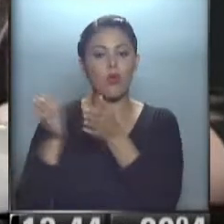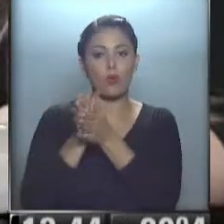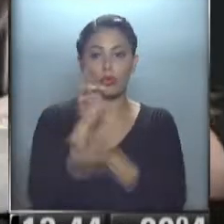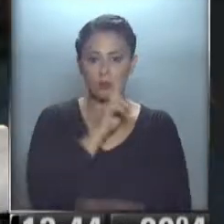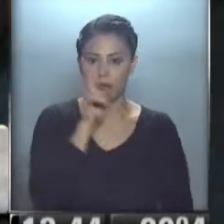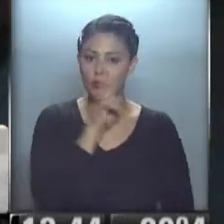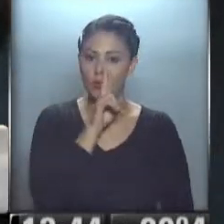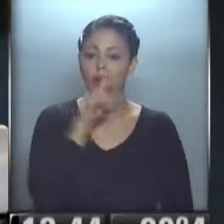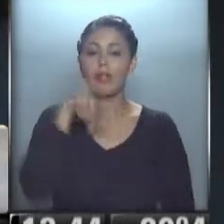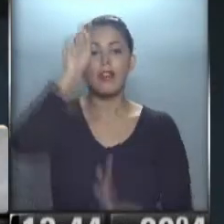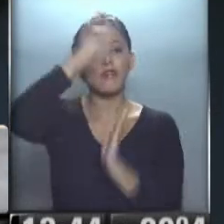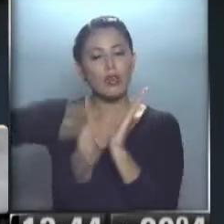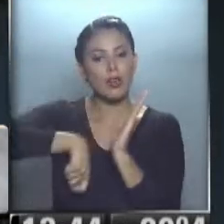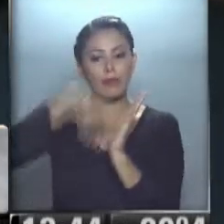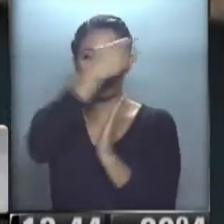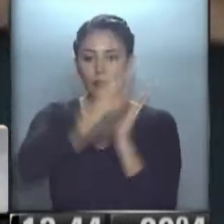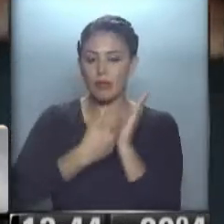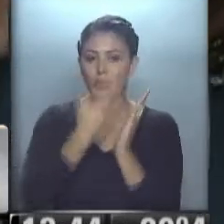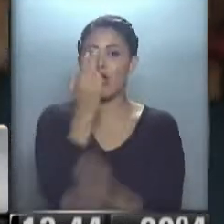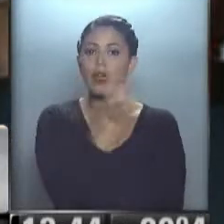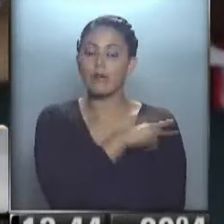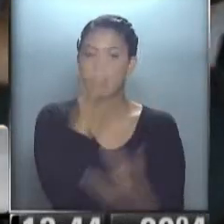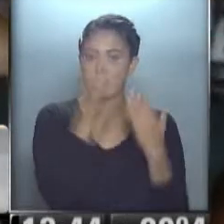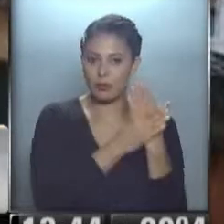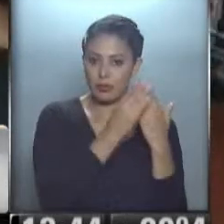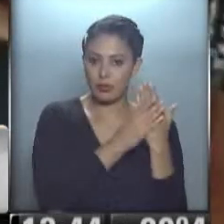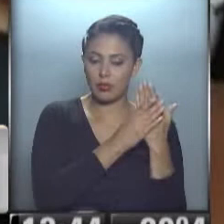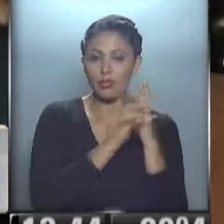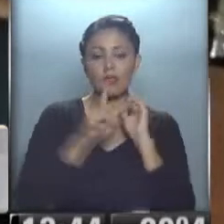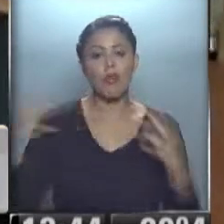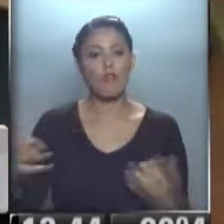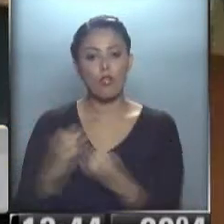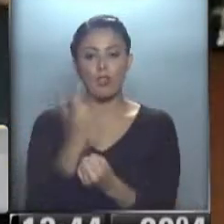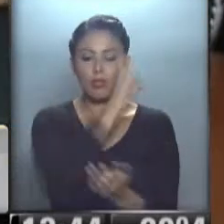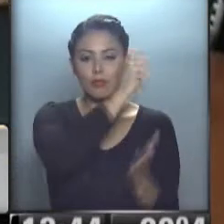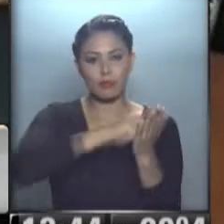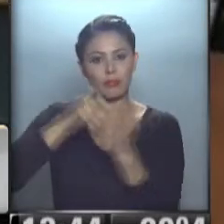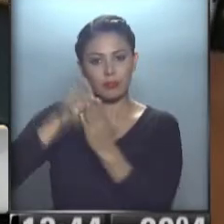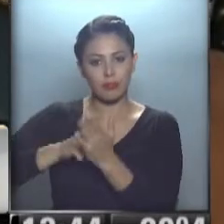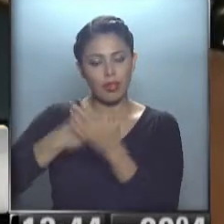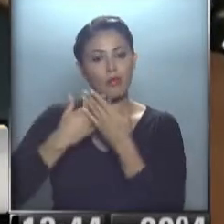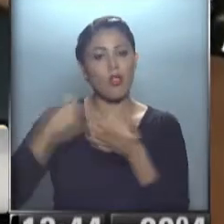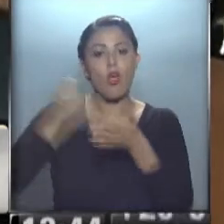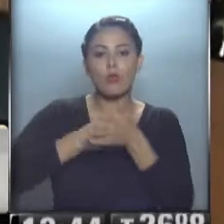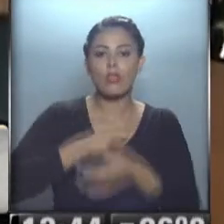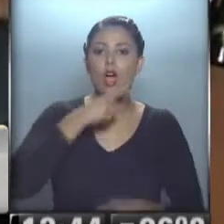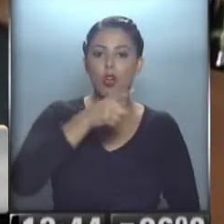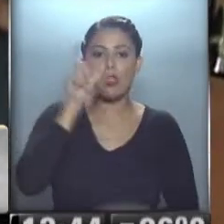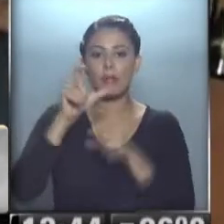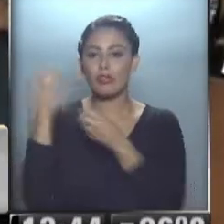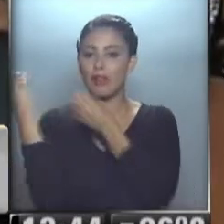trimarco porque se firmó un convenio entre la jefatura de gabinete- y la fundación en la lucha contra la trata de